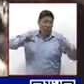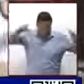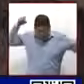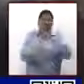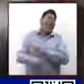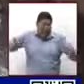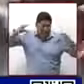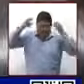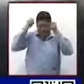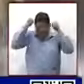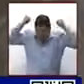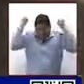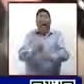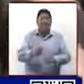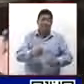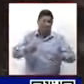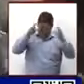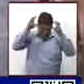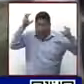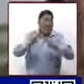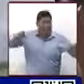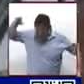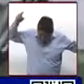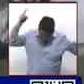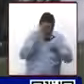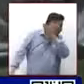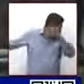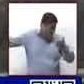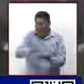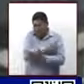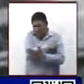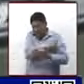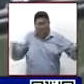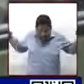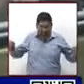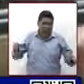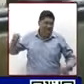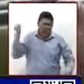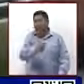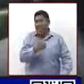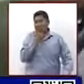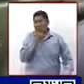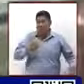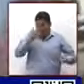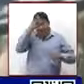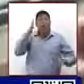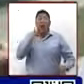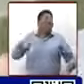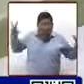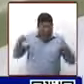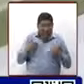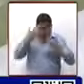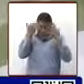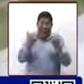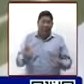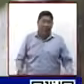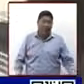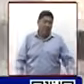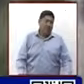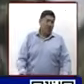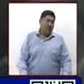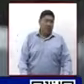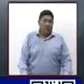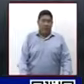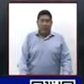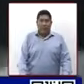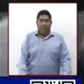podía defender, desgraciado? ¡Maldito! ¡Hijo de tu madre! ¿Por qué le has hecho esto?